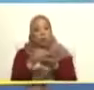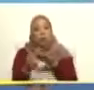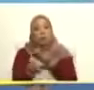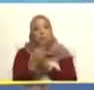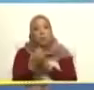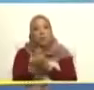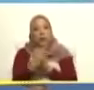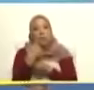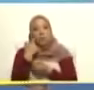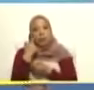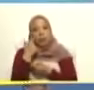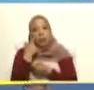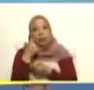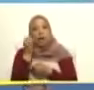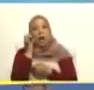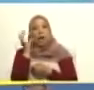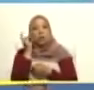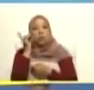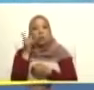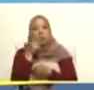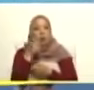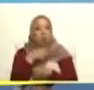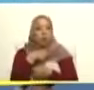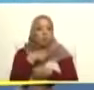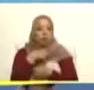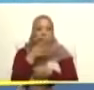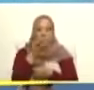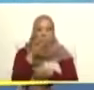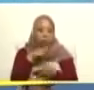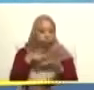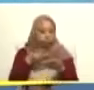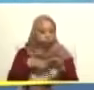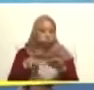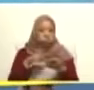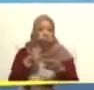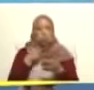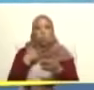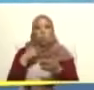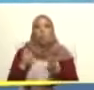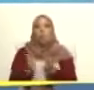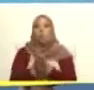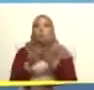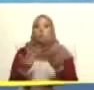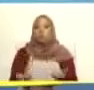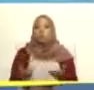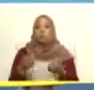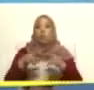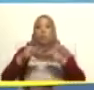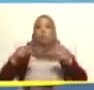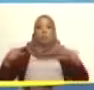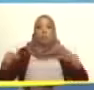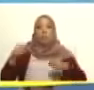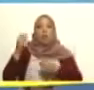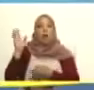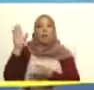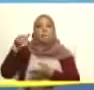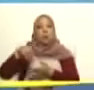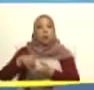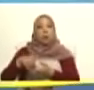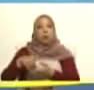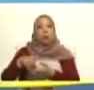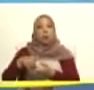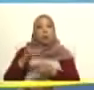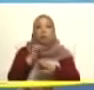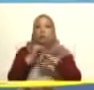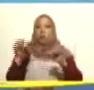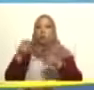miren, me están llamando de Cumaná, de Valera y de Maracay, que los cierres